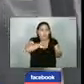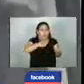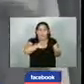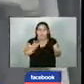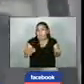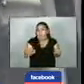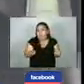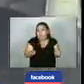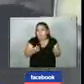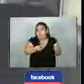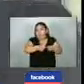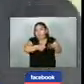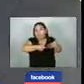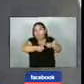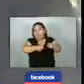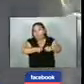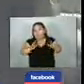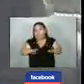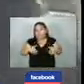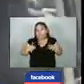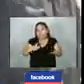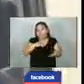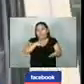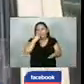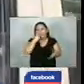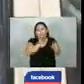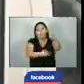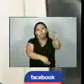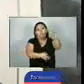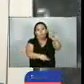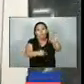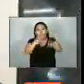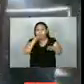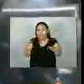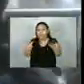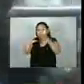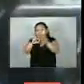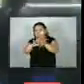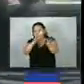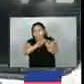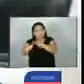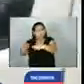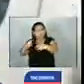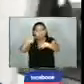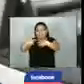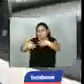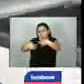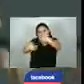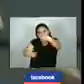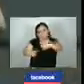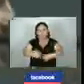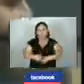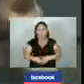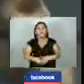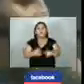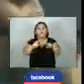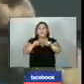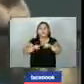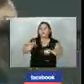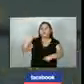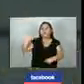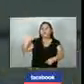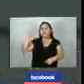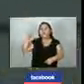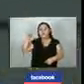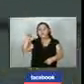que administrar y que no existe un documento que lo vincule a un proceso ilegal. Sin embargo, Fiscalía aseguró que